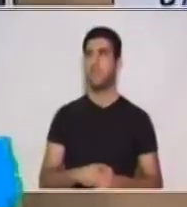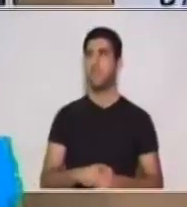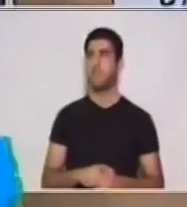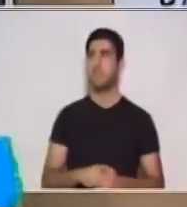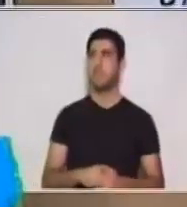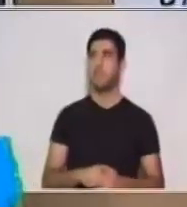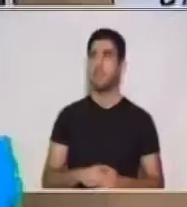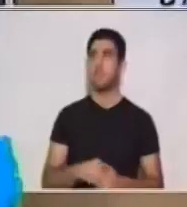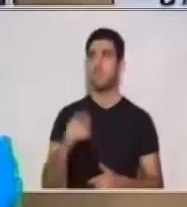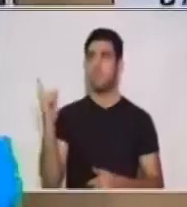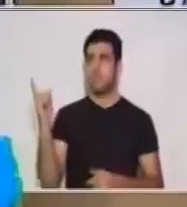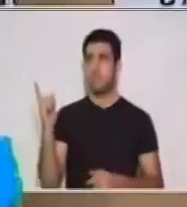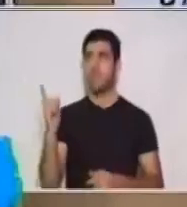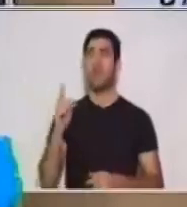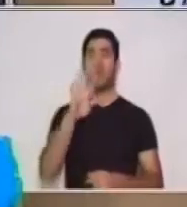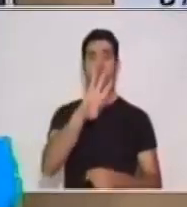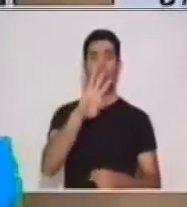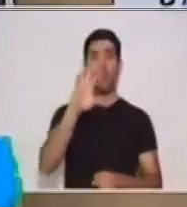40%.